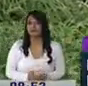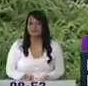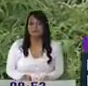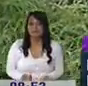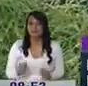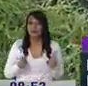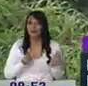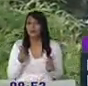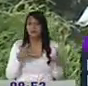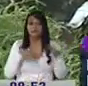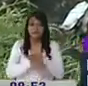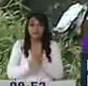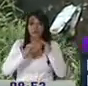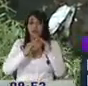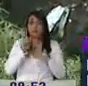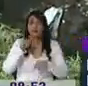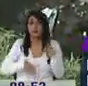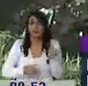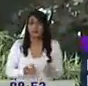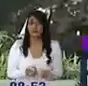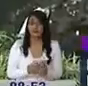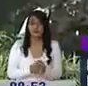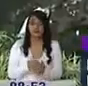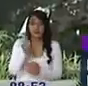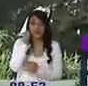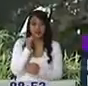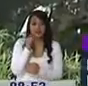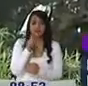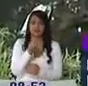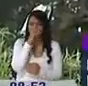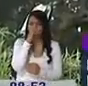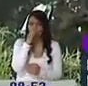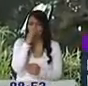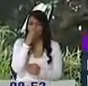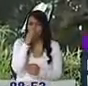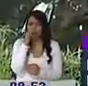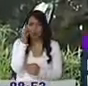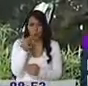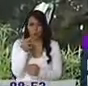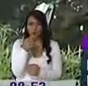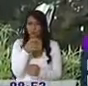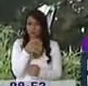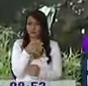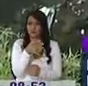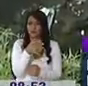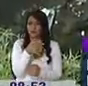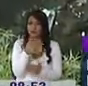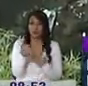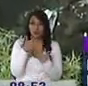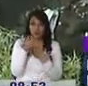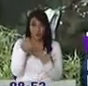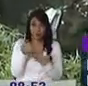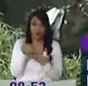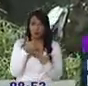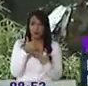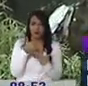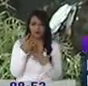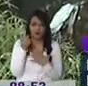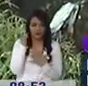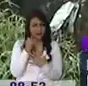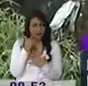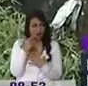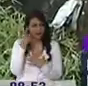aislamiento que nos han hecho. Lastimosamente el día que supuestamente se iba a dar una ayuda con